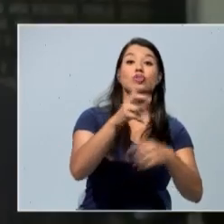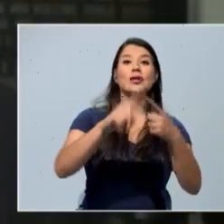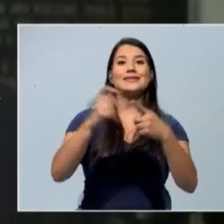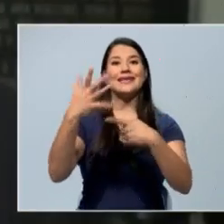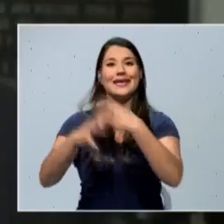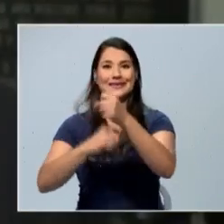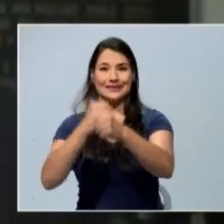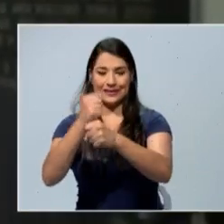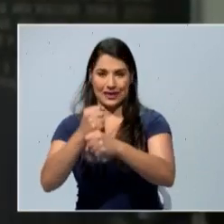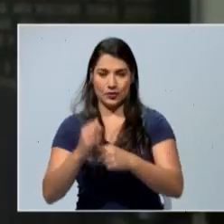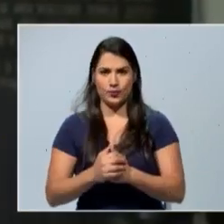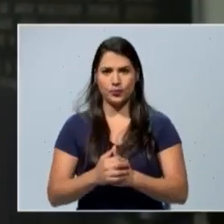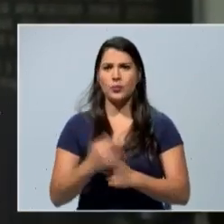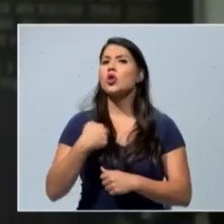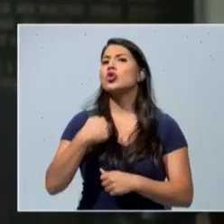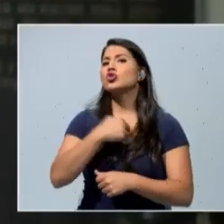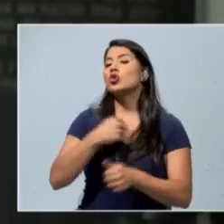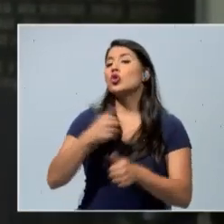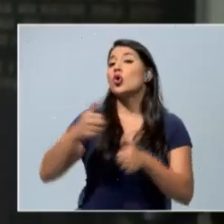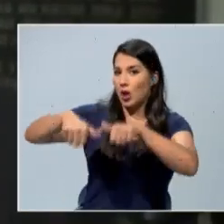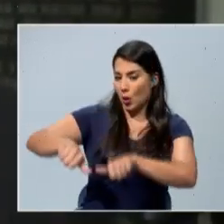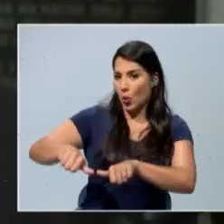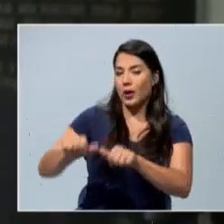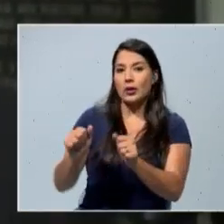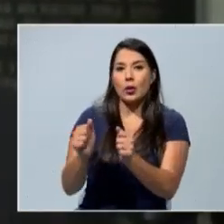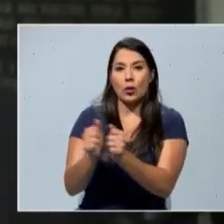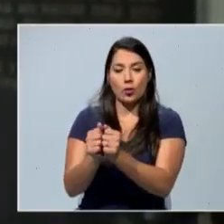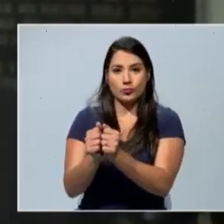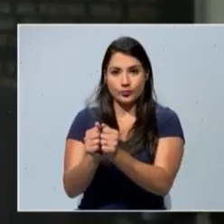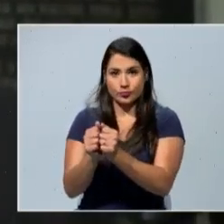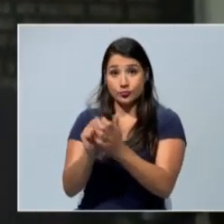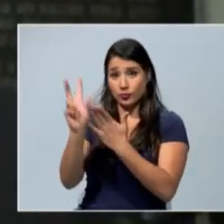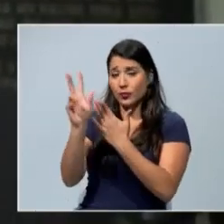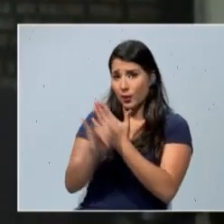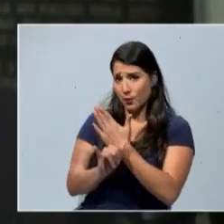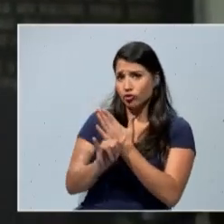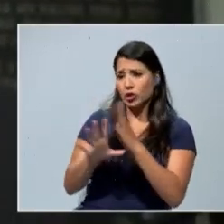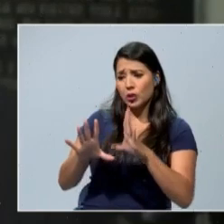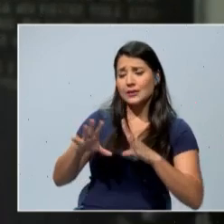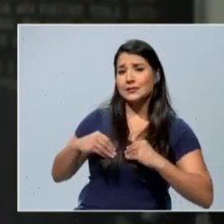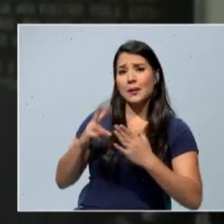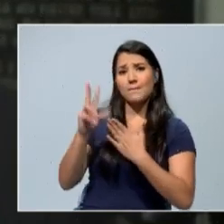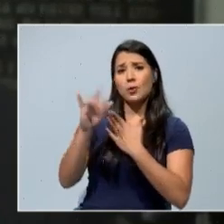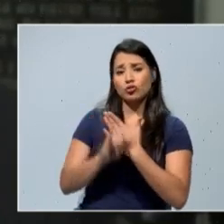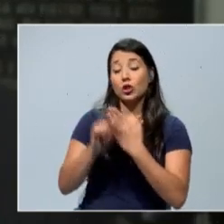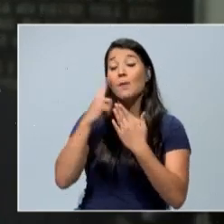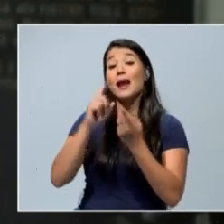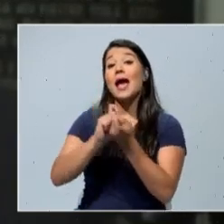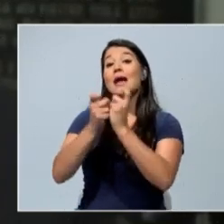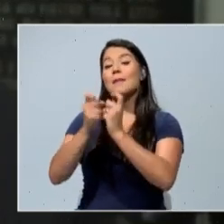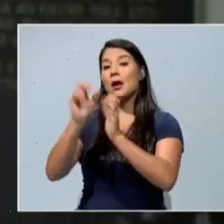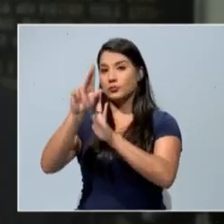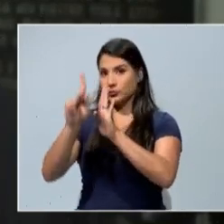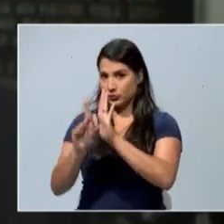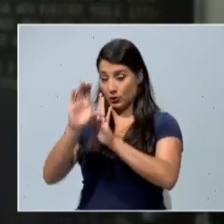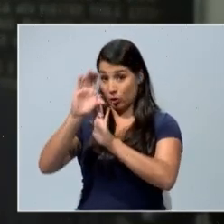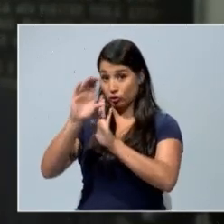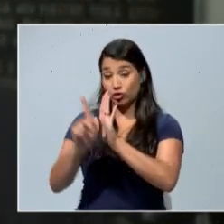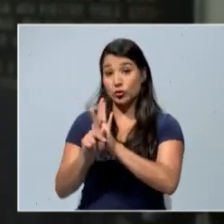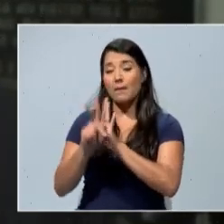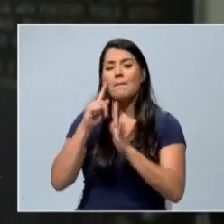grandes. Estuvimos de acuerdo en la admisibilidad de este proyecto de reforma constitucional en la elección de los magistrados